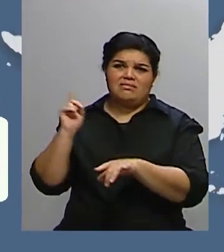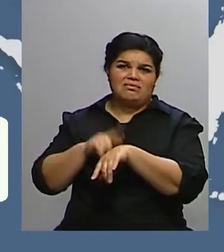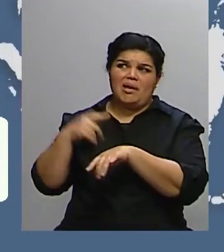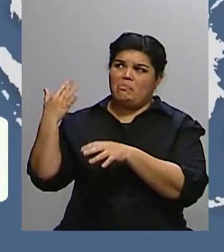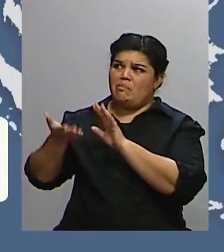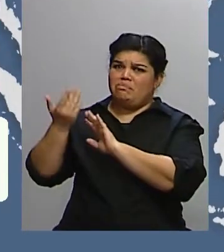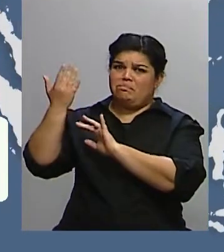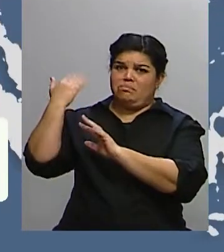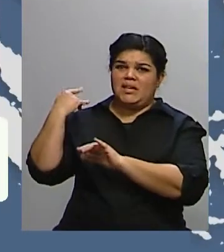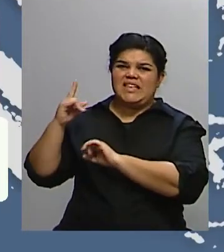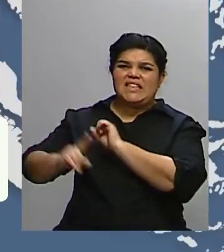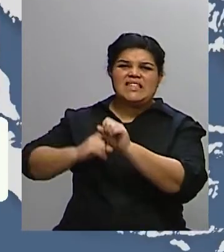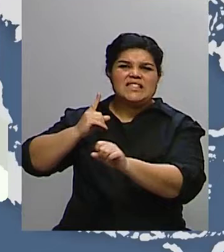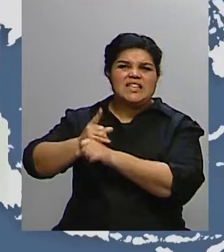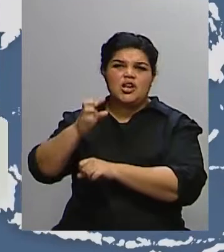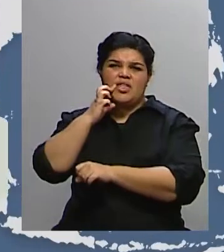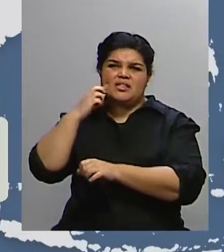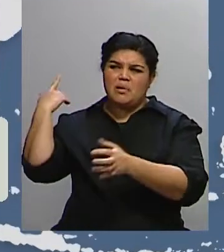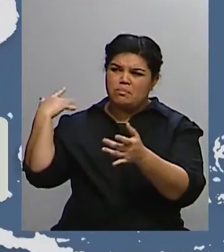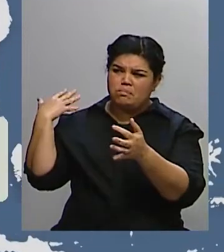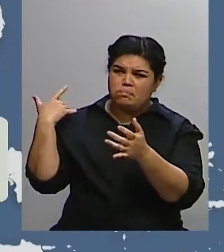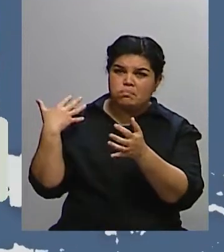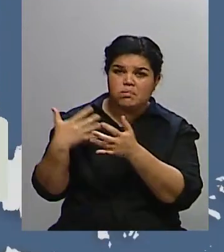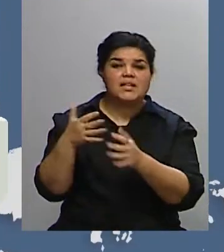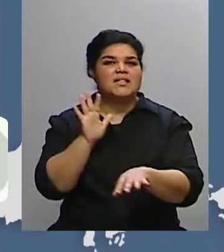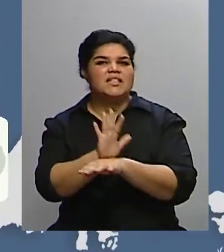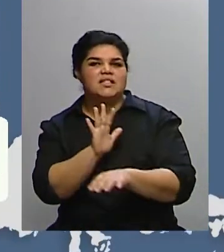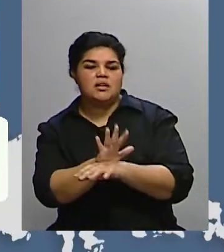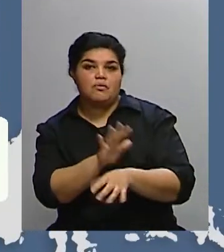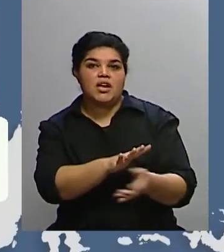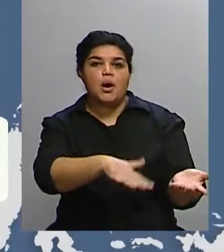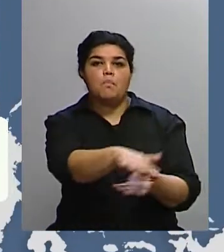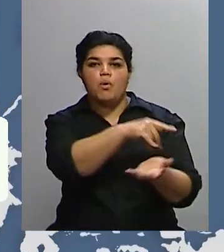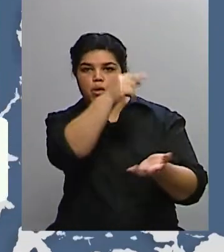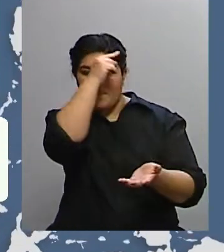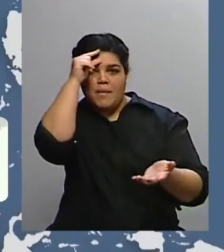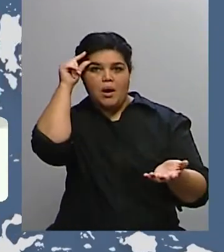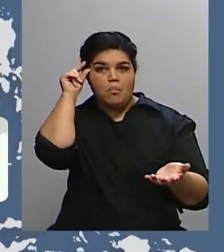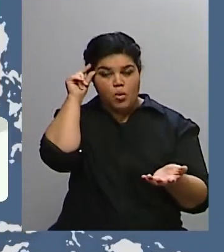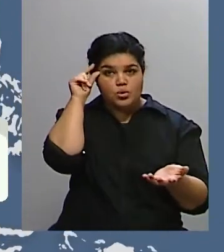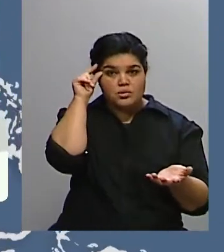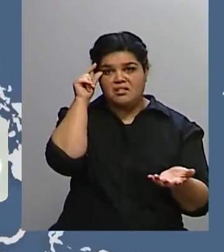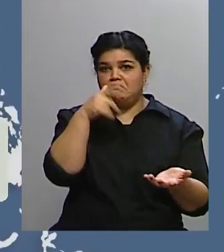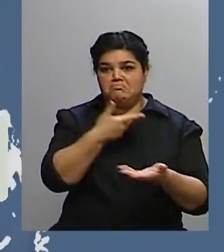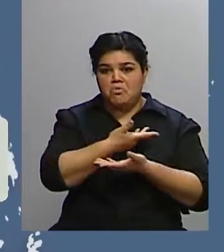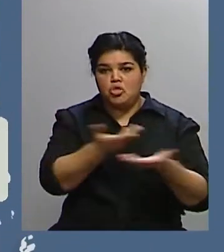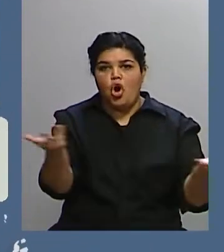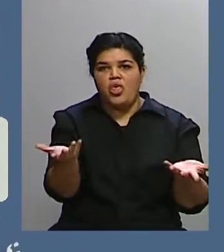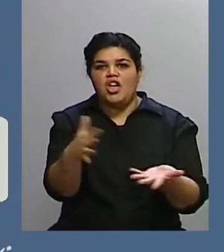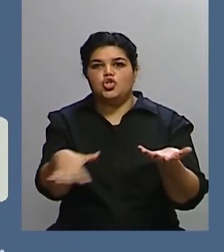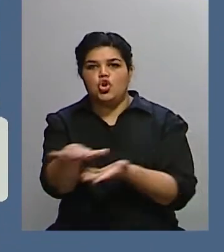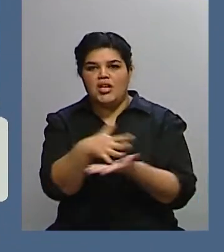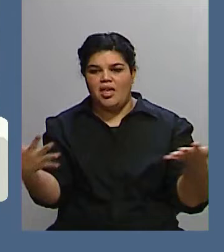a partir del siglo XIX, donde se incorpora ya definitivamente los territorios mapuche hay una vida común. Lo que pasa es que es una vida